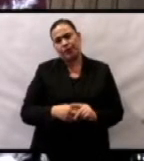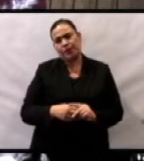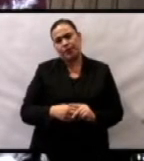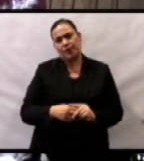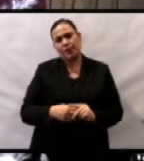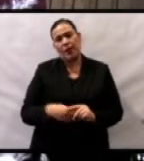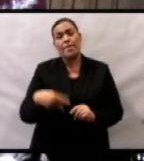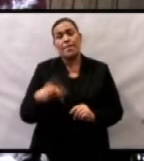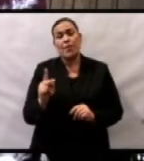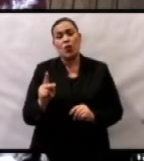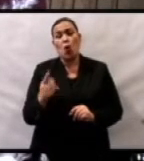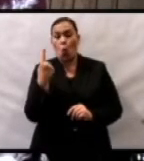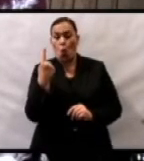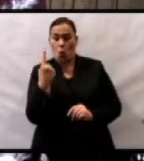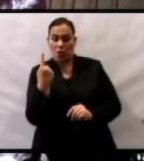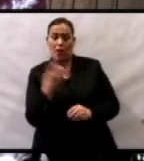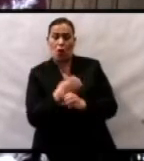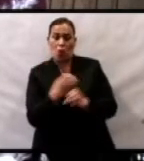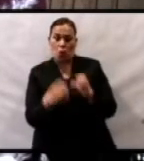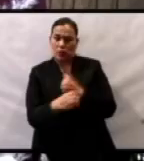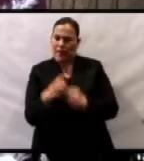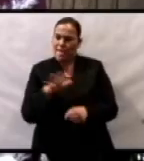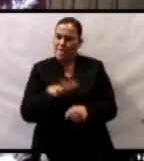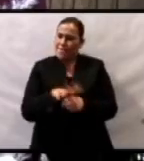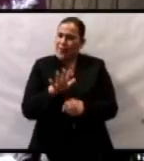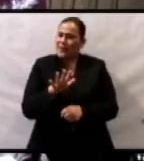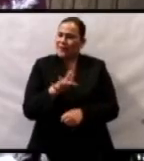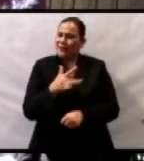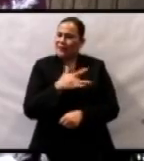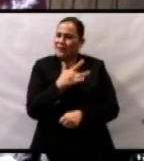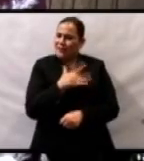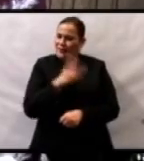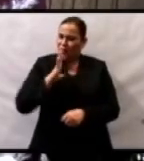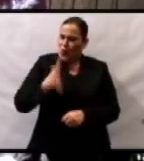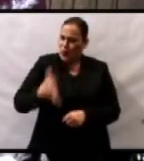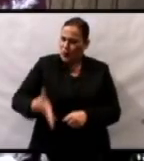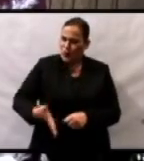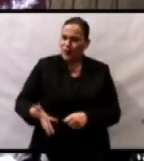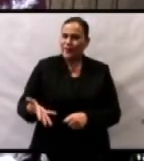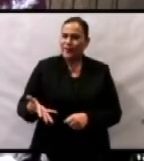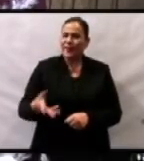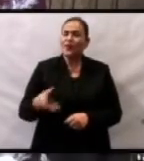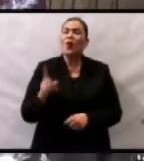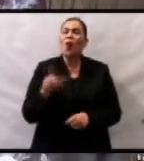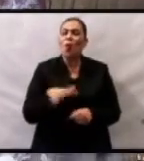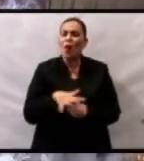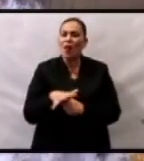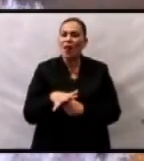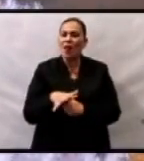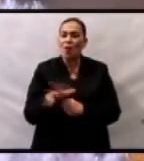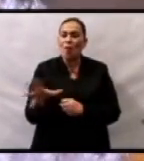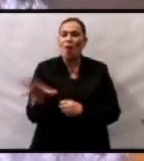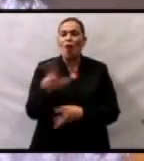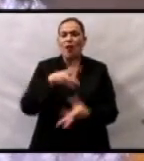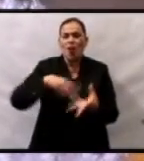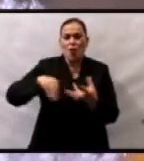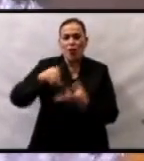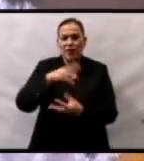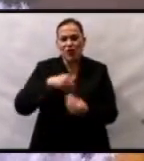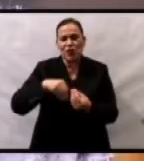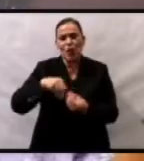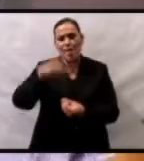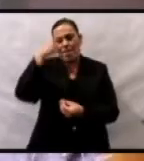Pero una de las gestiones que más orgullo y satisfacción nos generó fue la recuperación para el patrimonio